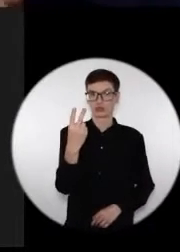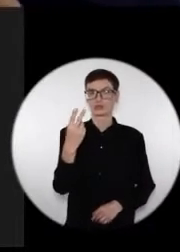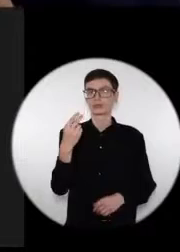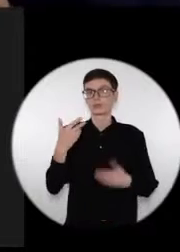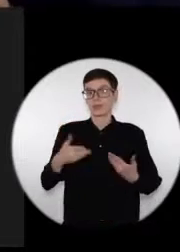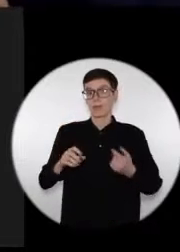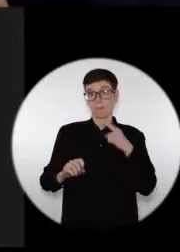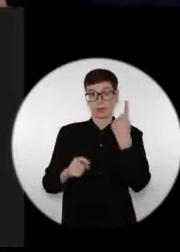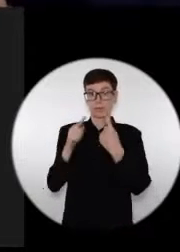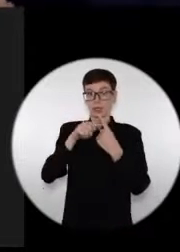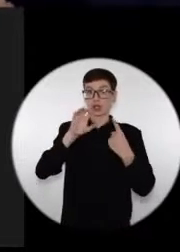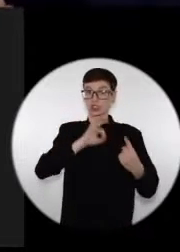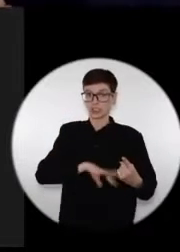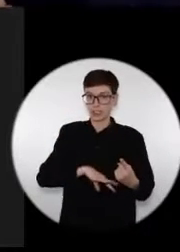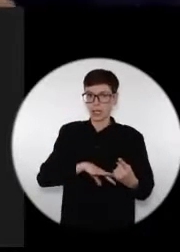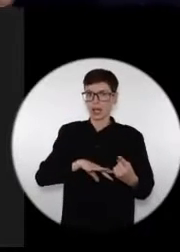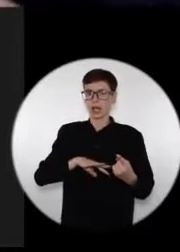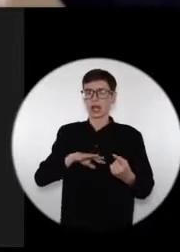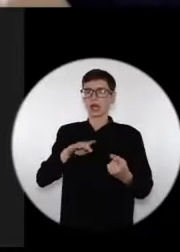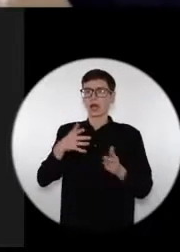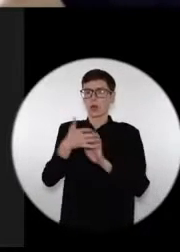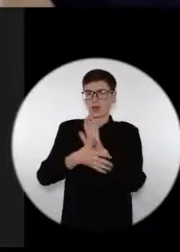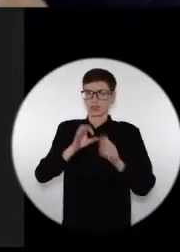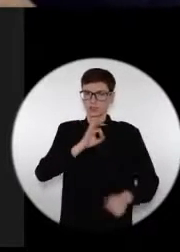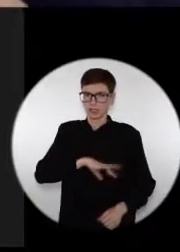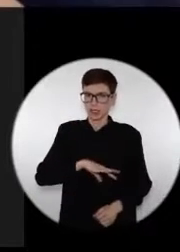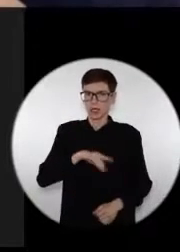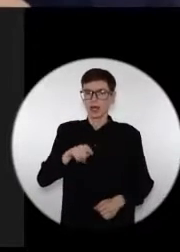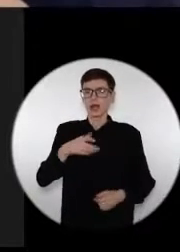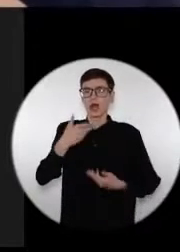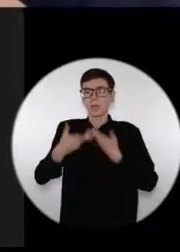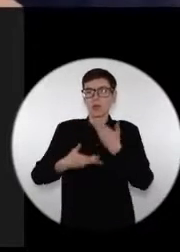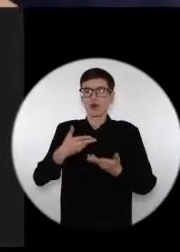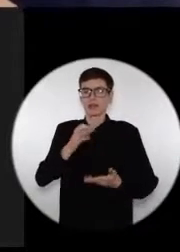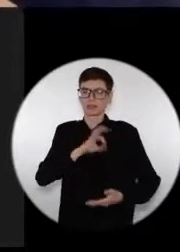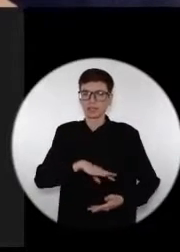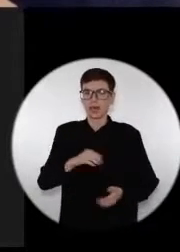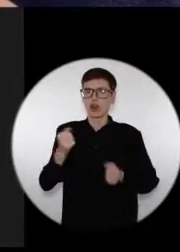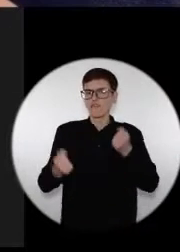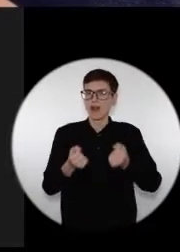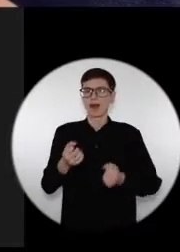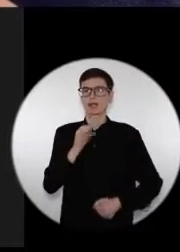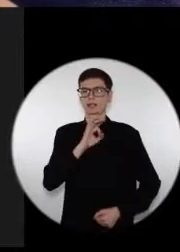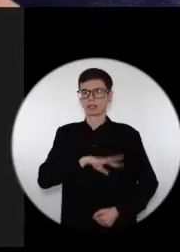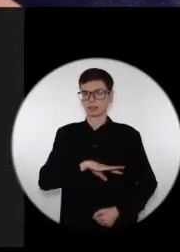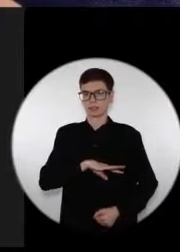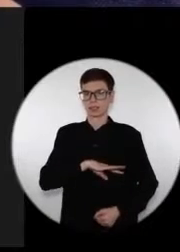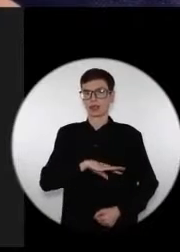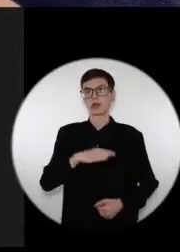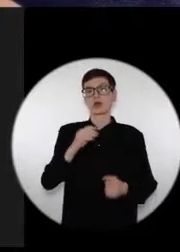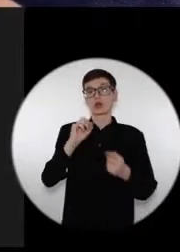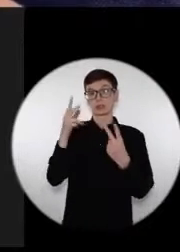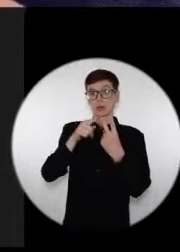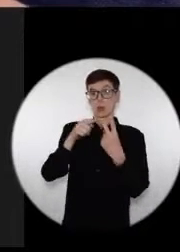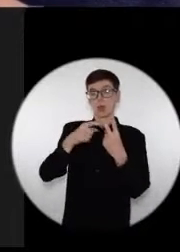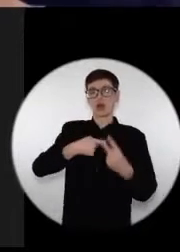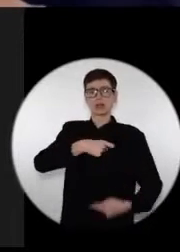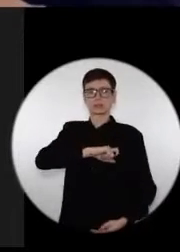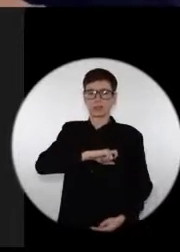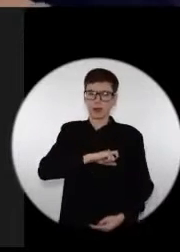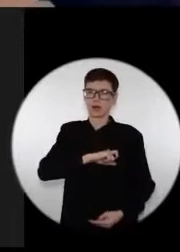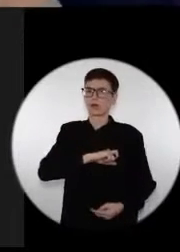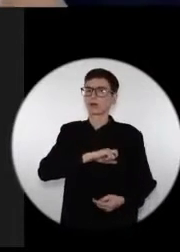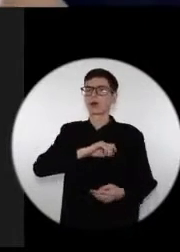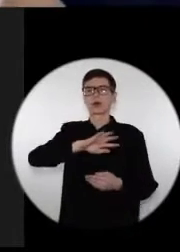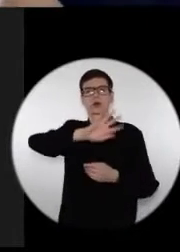el primero con su ejecución en chile con lengua de señas chilena actores y bailarines chilenos y poetas chilenos y el segundo es